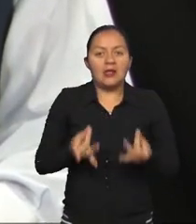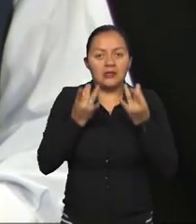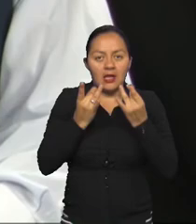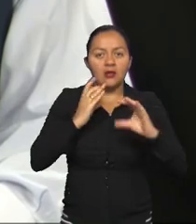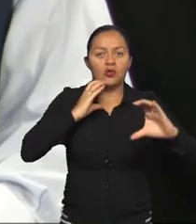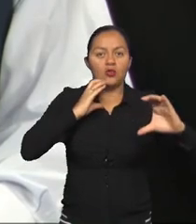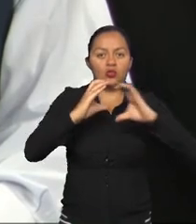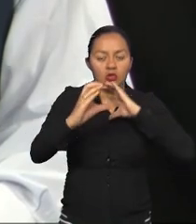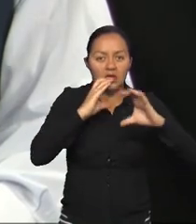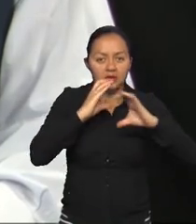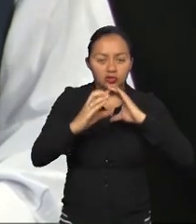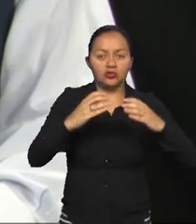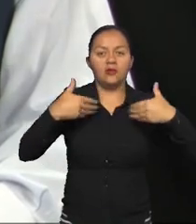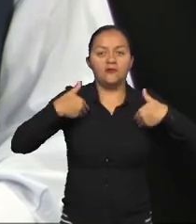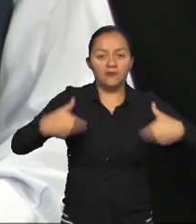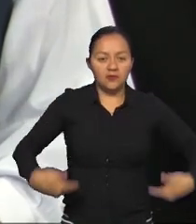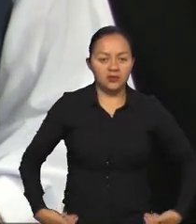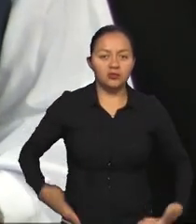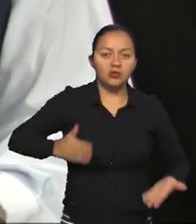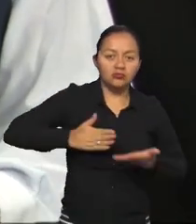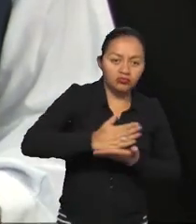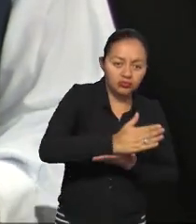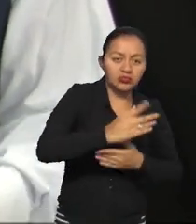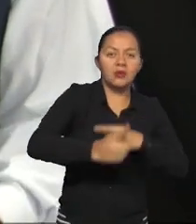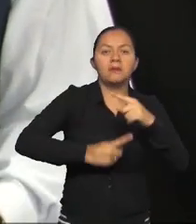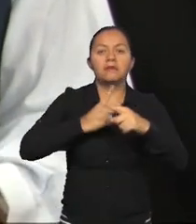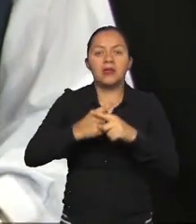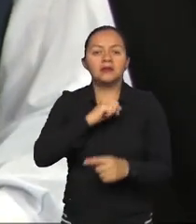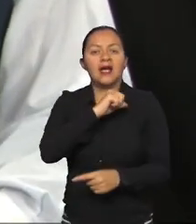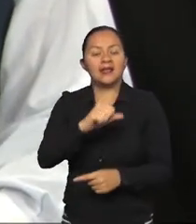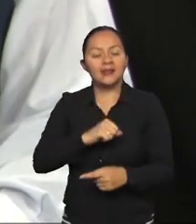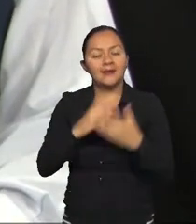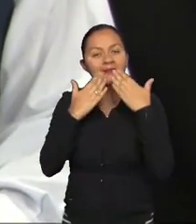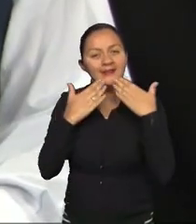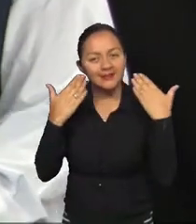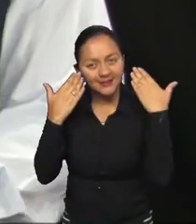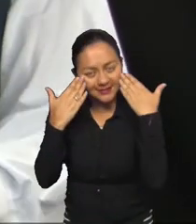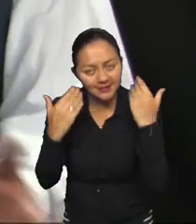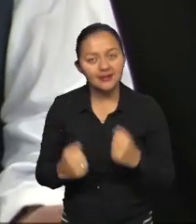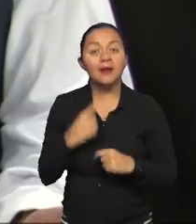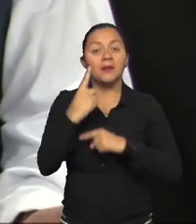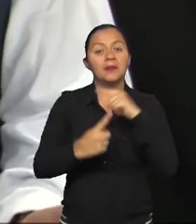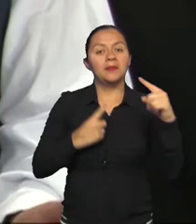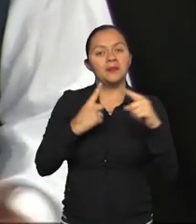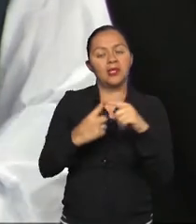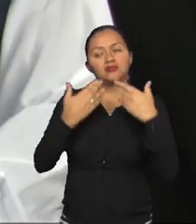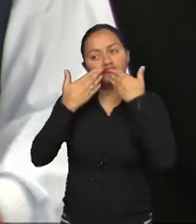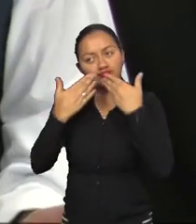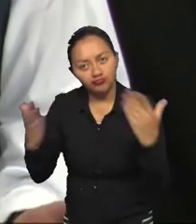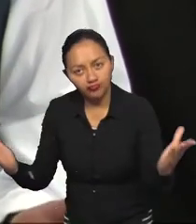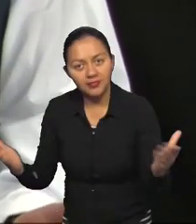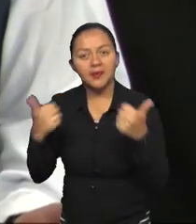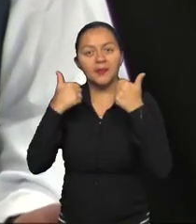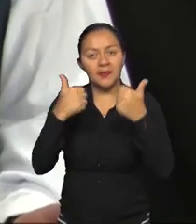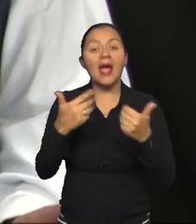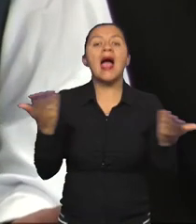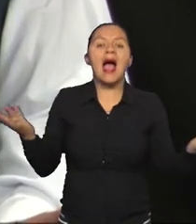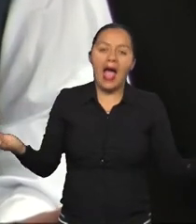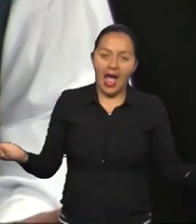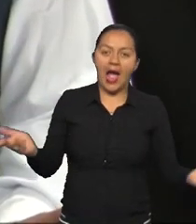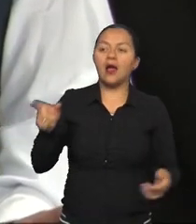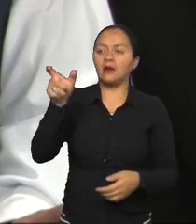comunicacional, acceso físico, acceso con una actitud amable, acceso con una actitud abierta, para que también la